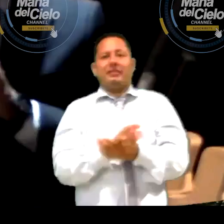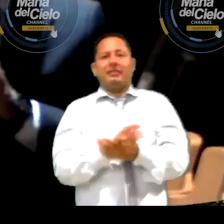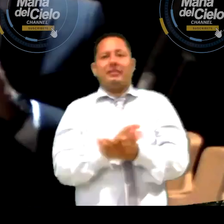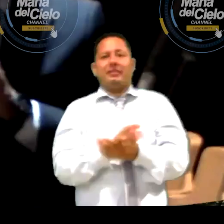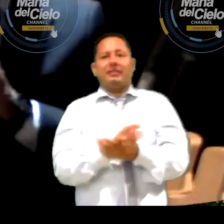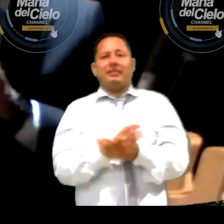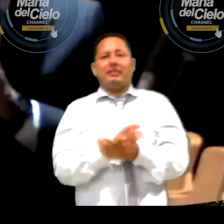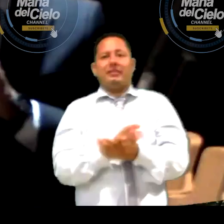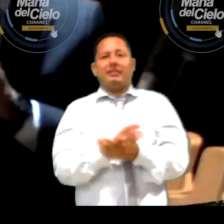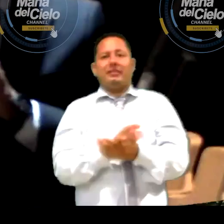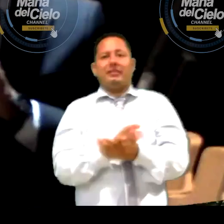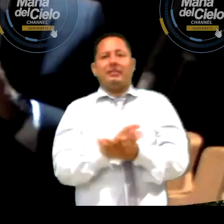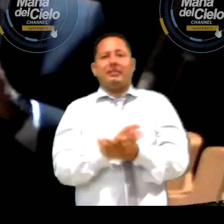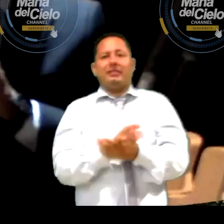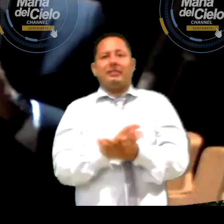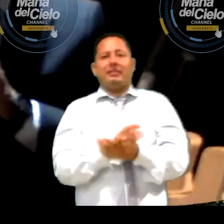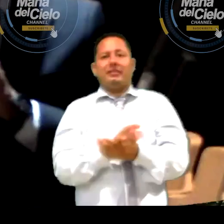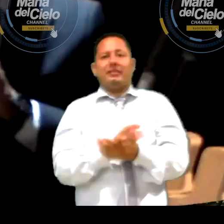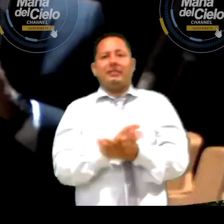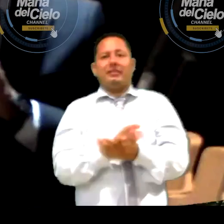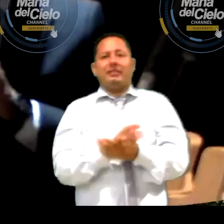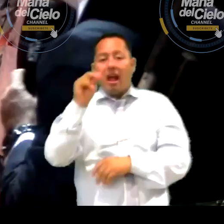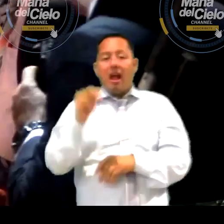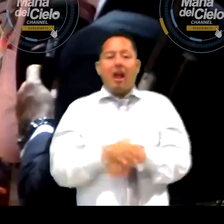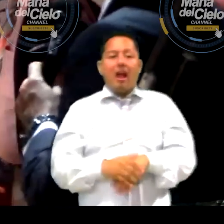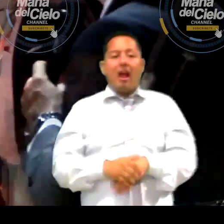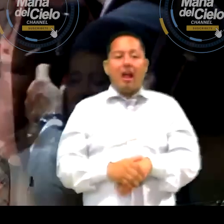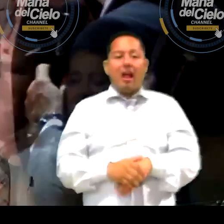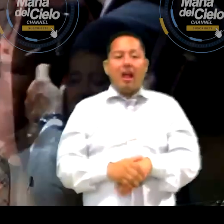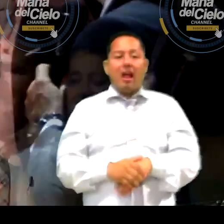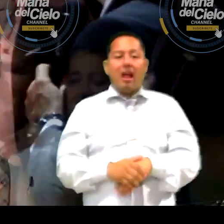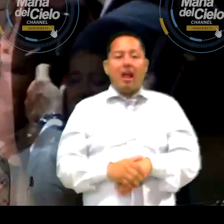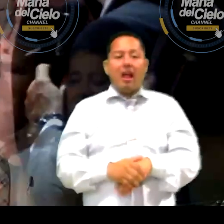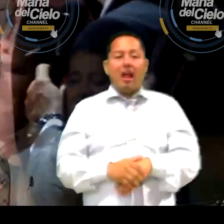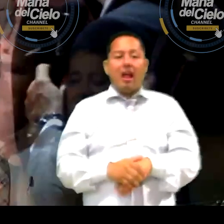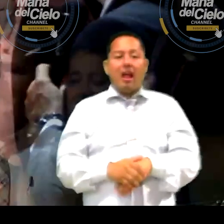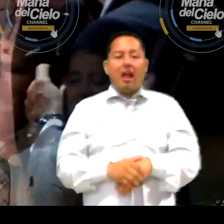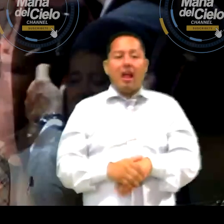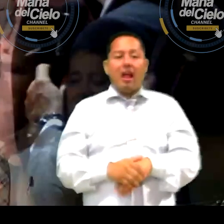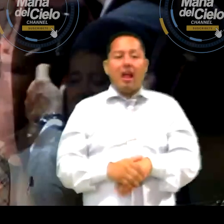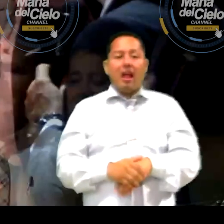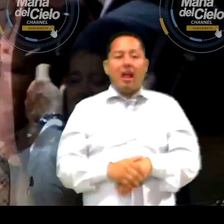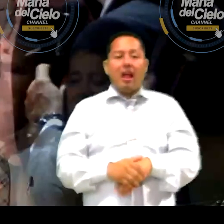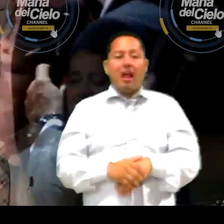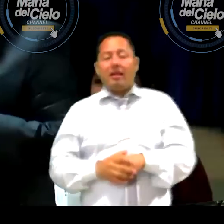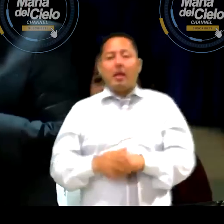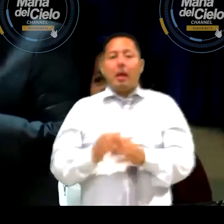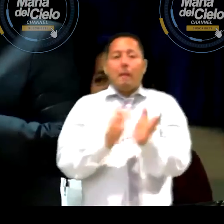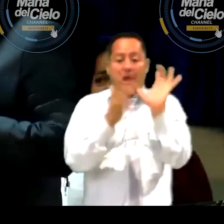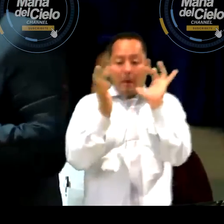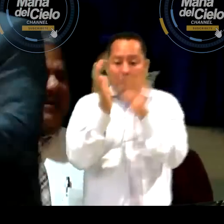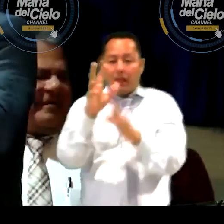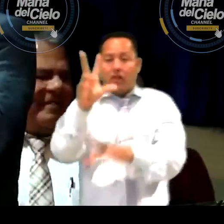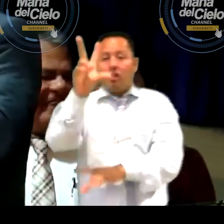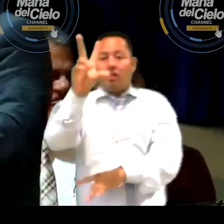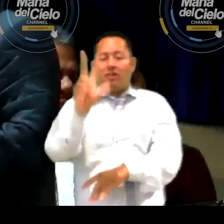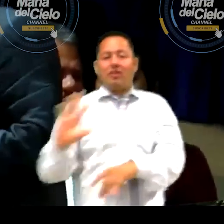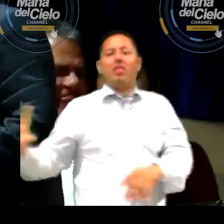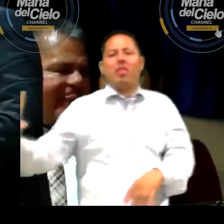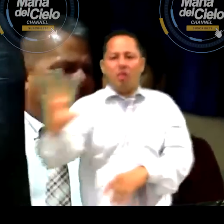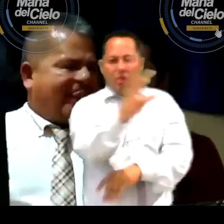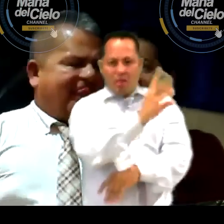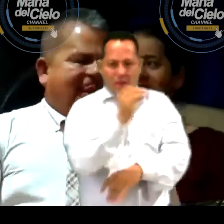porque para el hombre hay enfermedades incurables, para el Señor no las